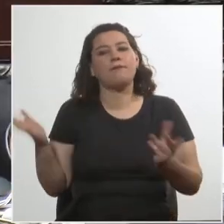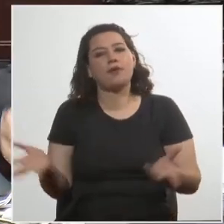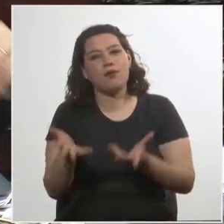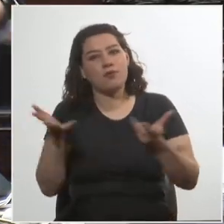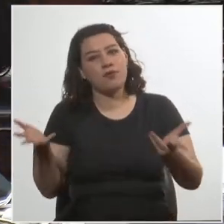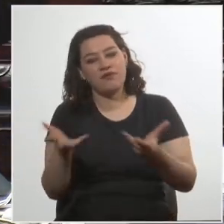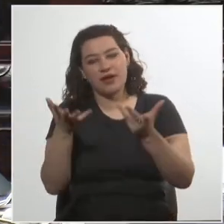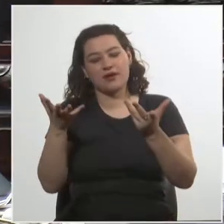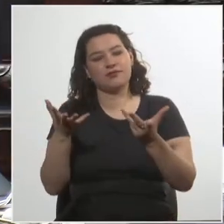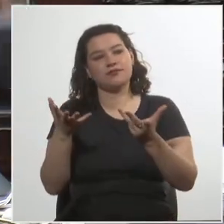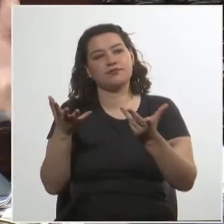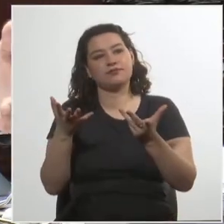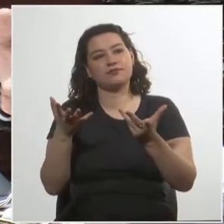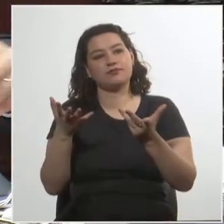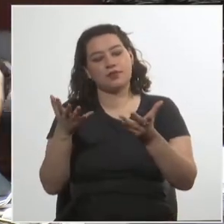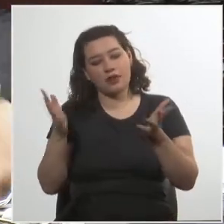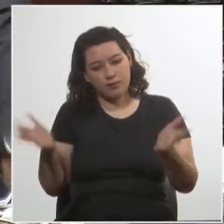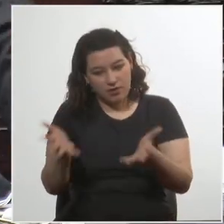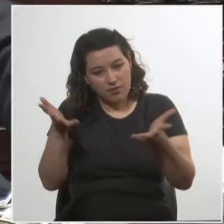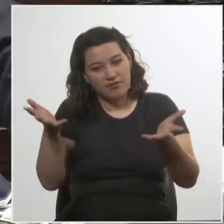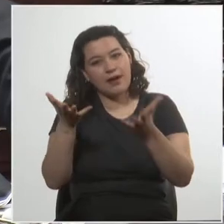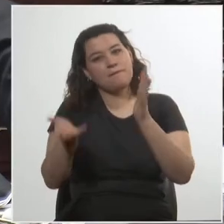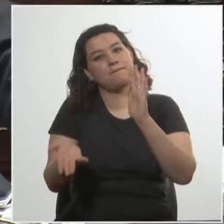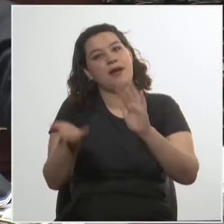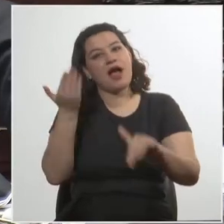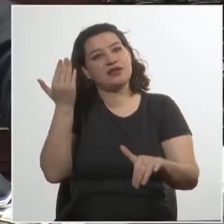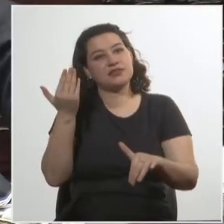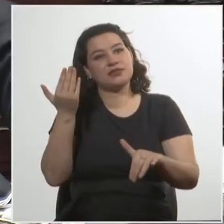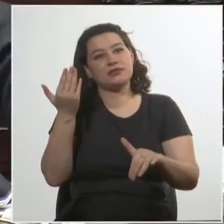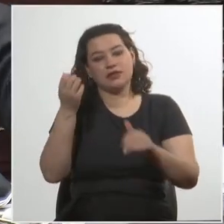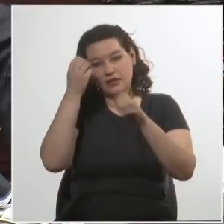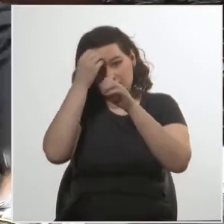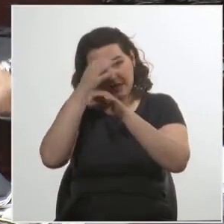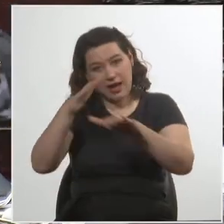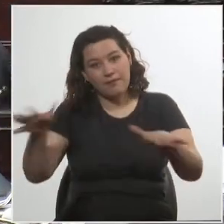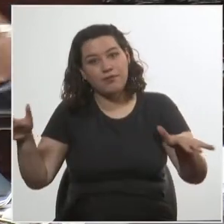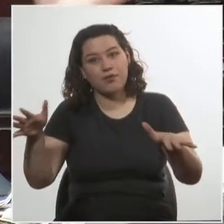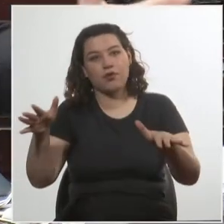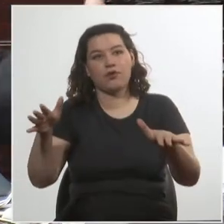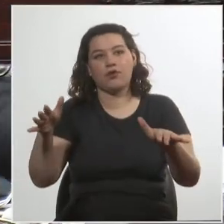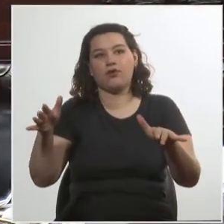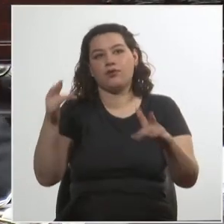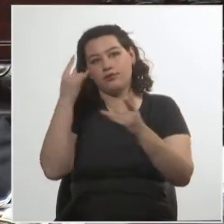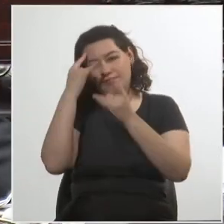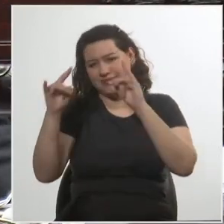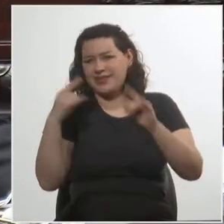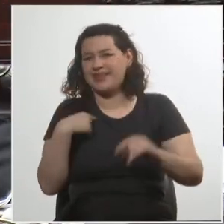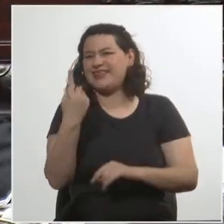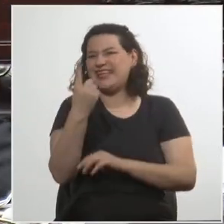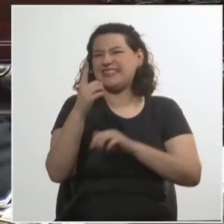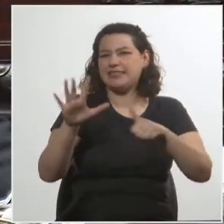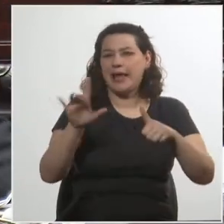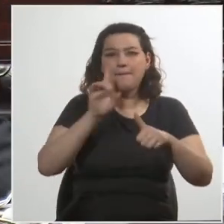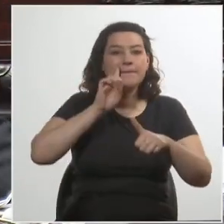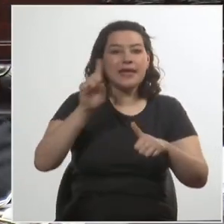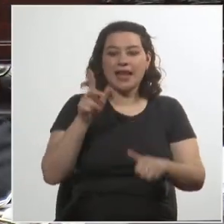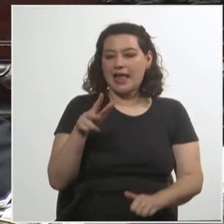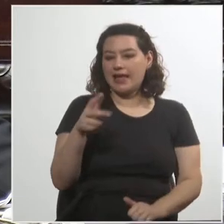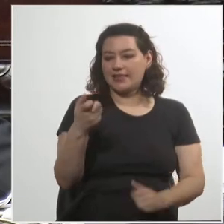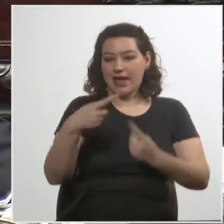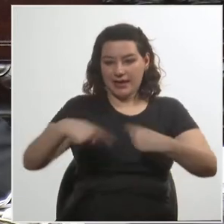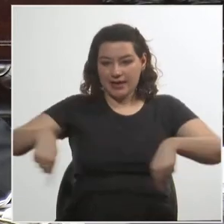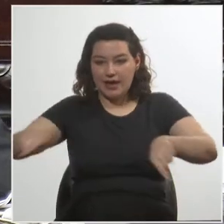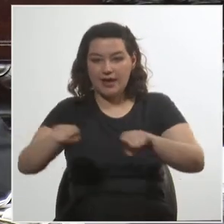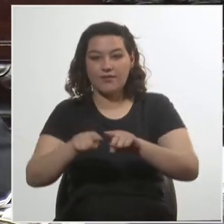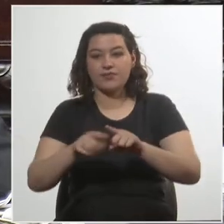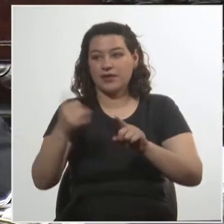de consolidar y que se promueva aún más la existencia de los campos de recría que son aproximadamente 16.000 hectáreas en los doce